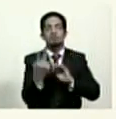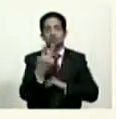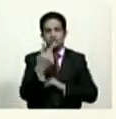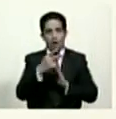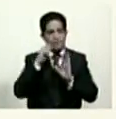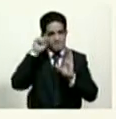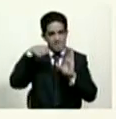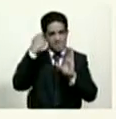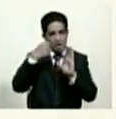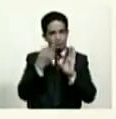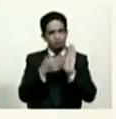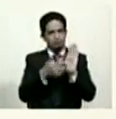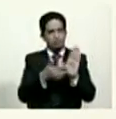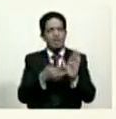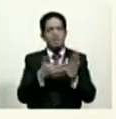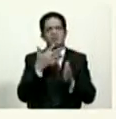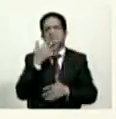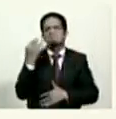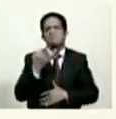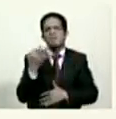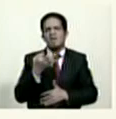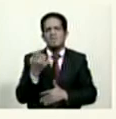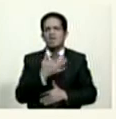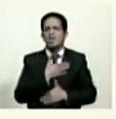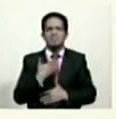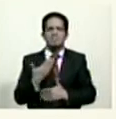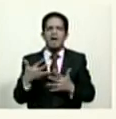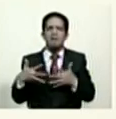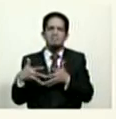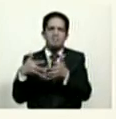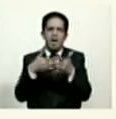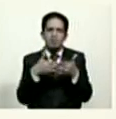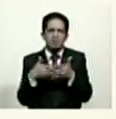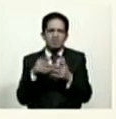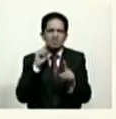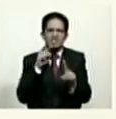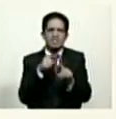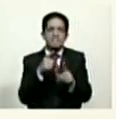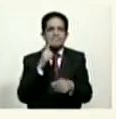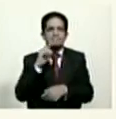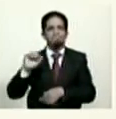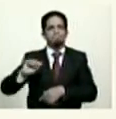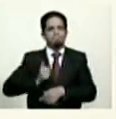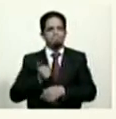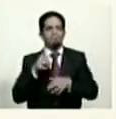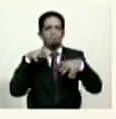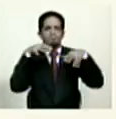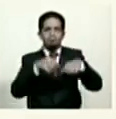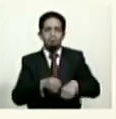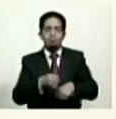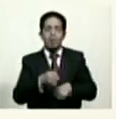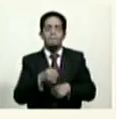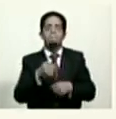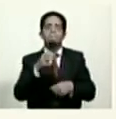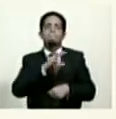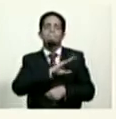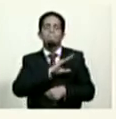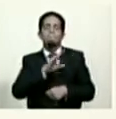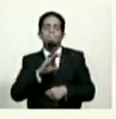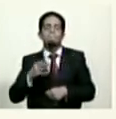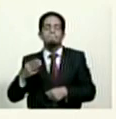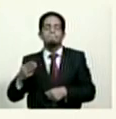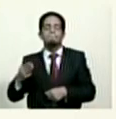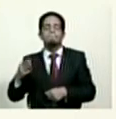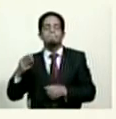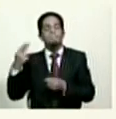cómo las verdaderas intenciones del gobierno norteamericano son apropiarse del petróleo venezolano, y hacía referencia a